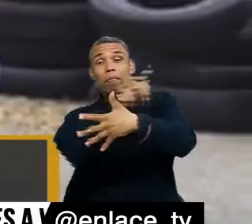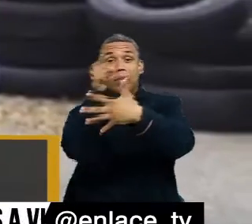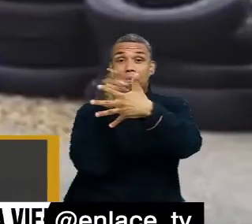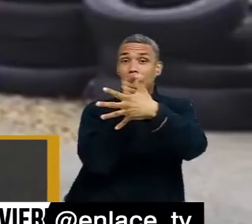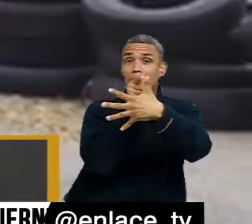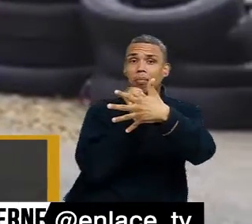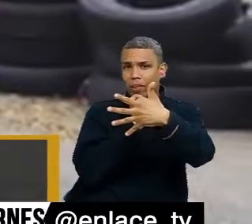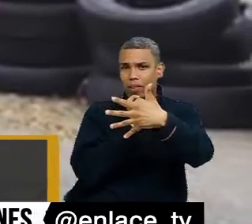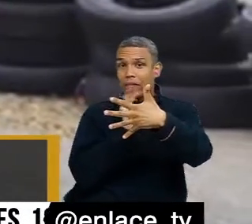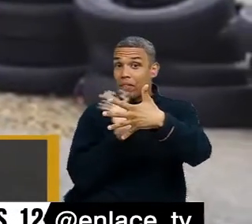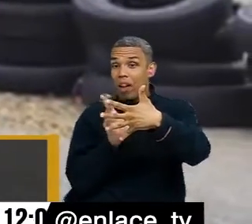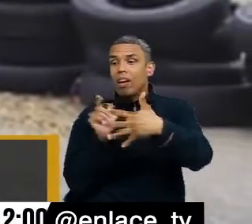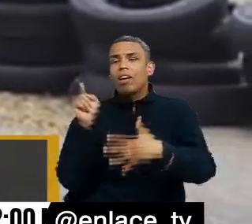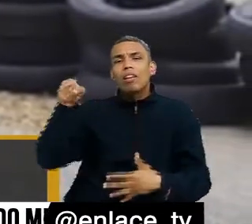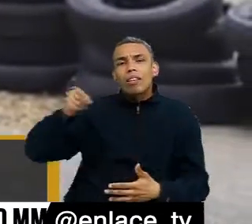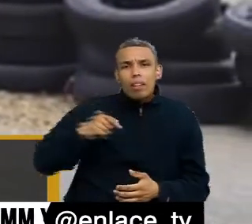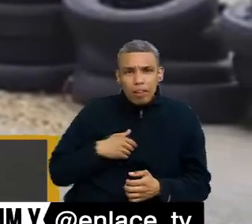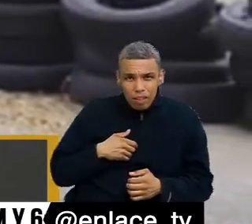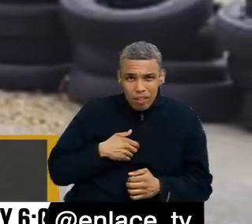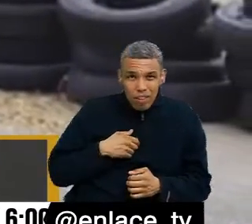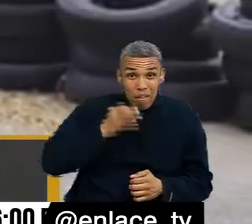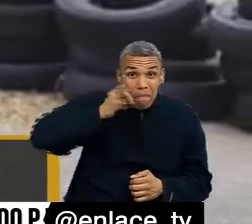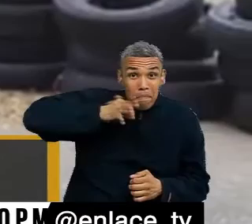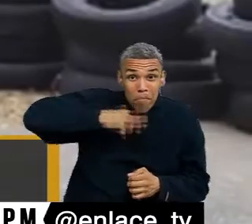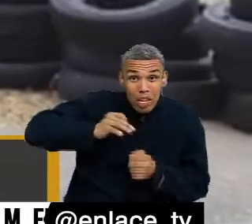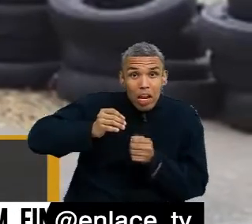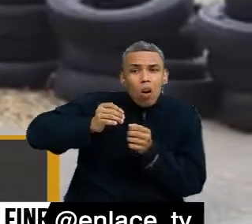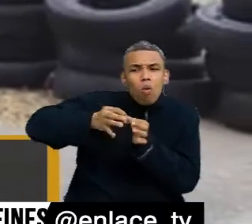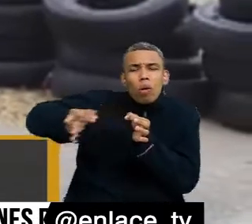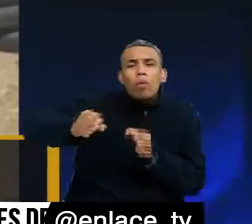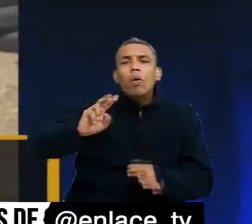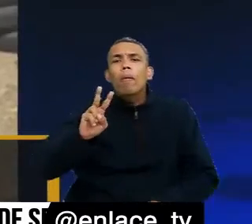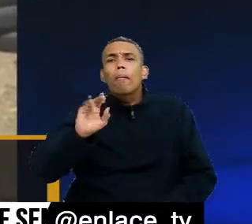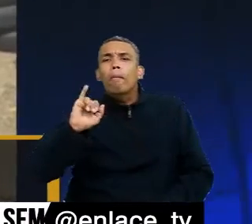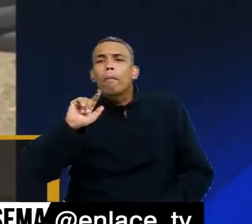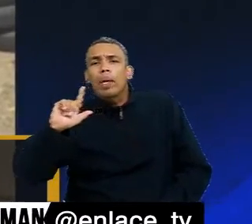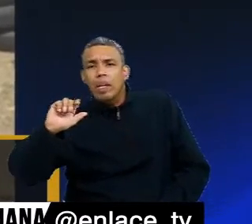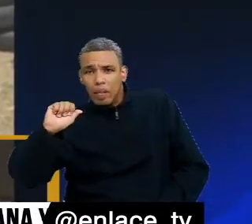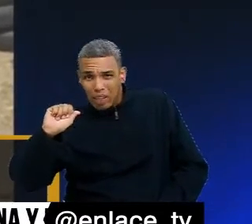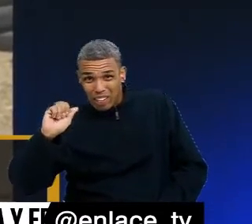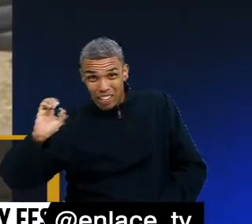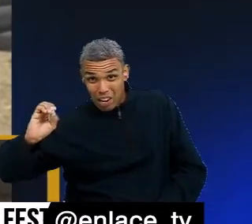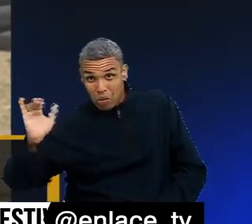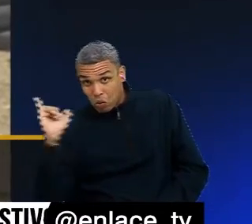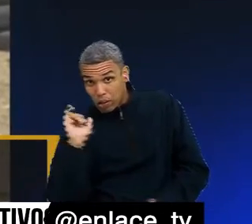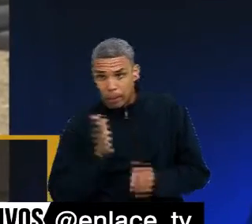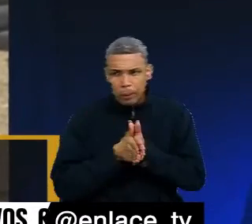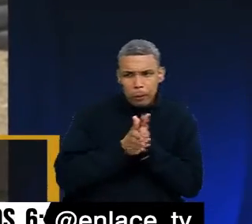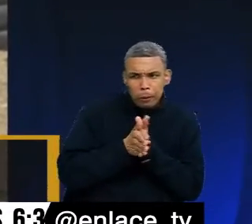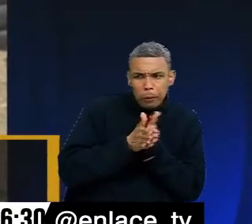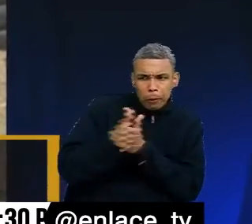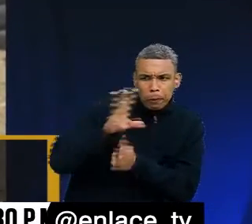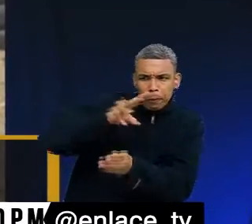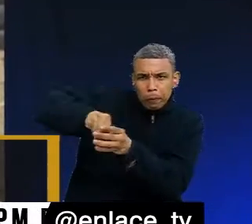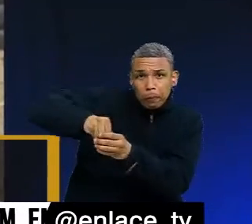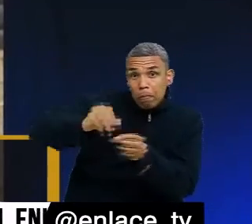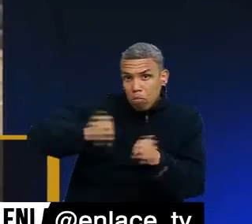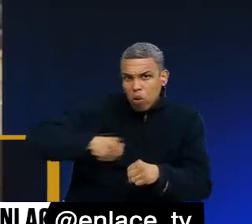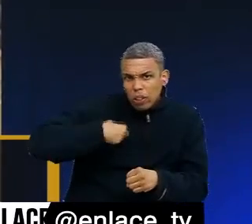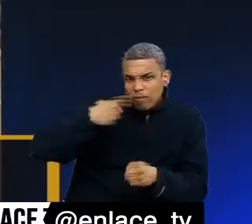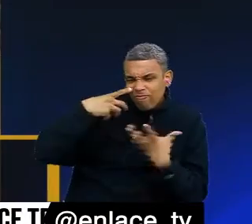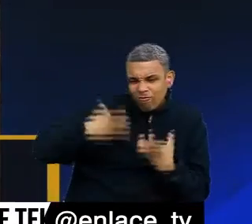en Villavo para poder afianzarnos en el primer lugar y poder aspirar y colocarnos como favoritos para el título, porque